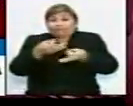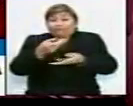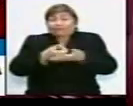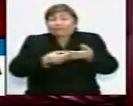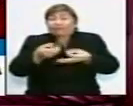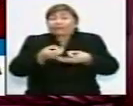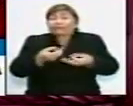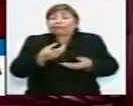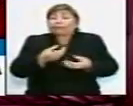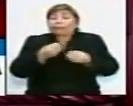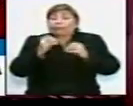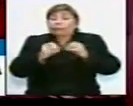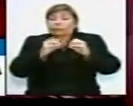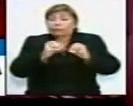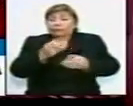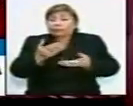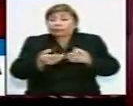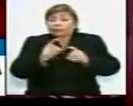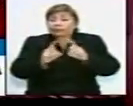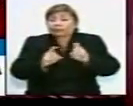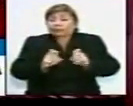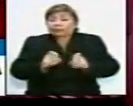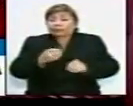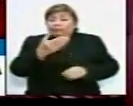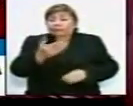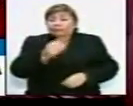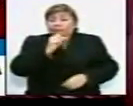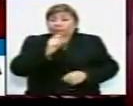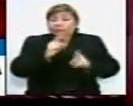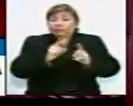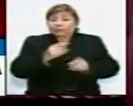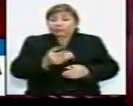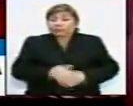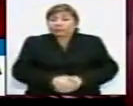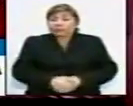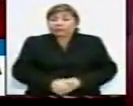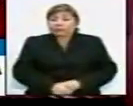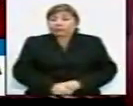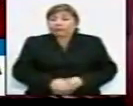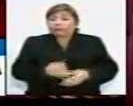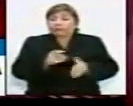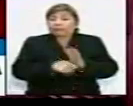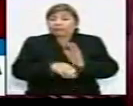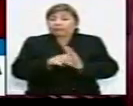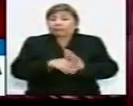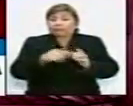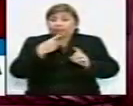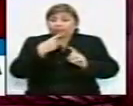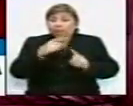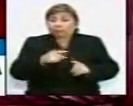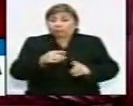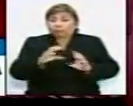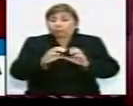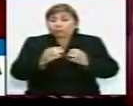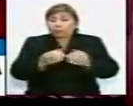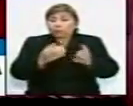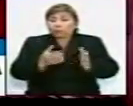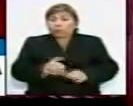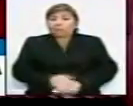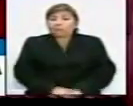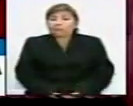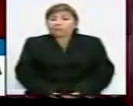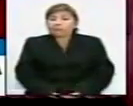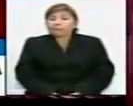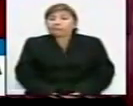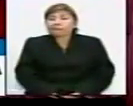fiscales? Esas son algunas de las preguntas. Le cedo el uso de la palabra al señor Waldo Mendoza para que responda a las interrogantes de los congresistas. En el uso de la palabra,